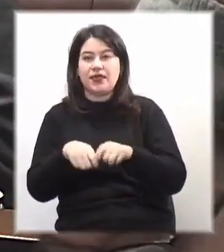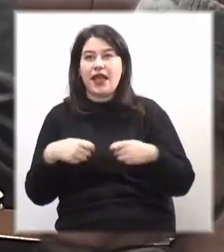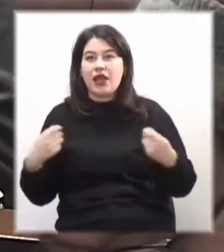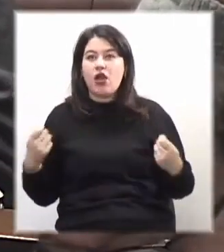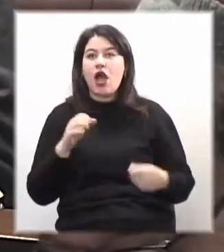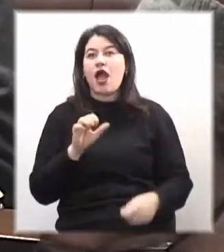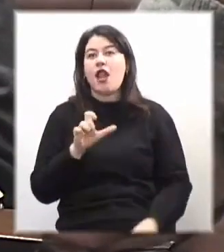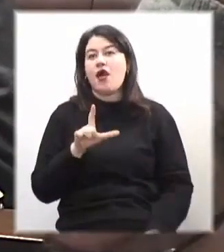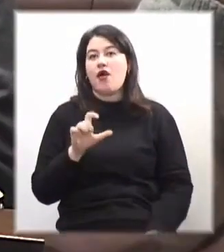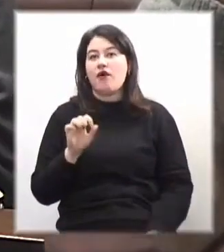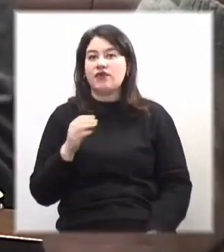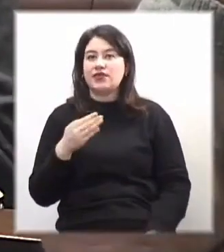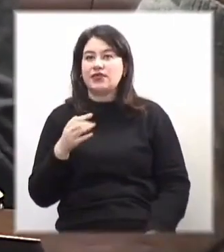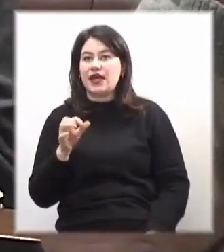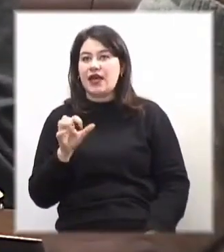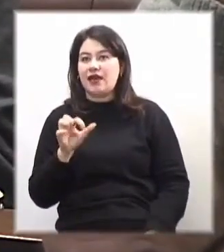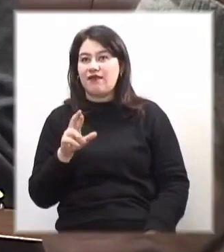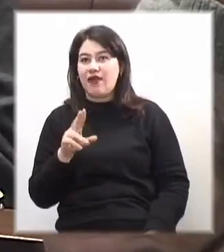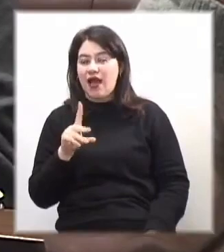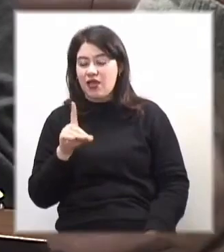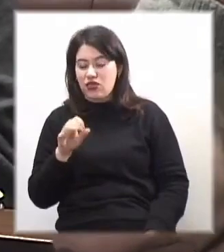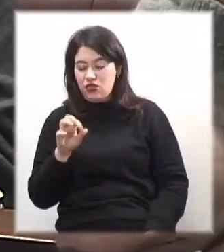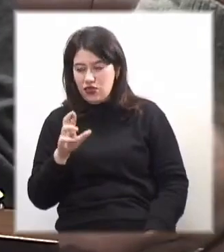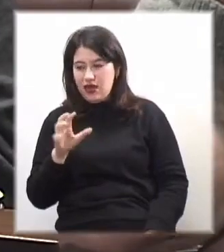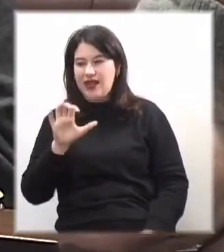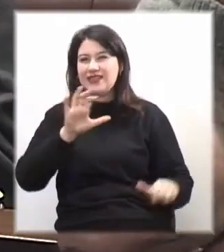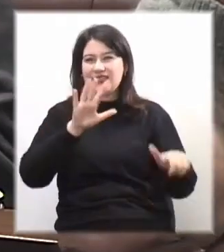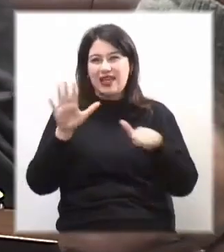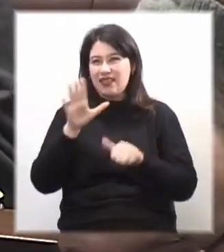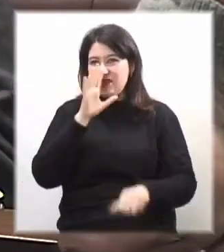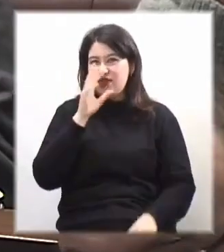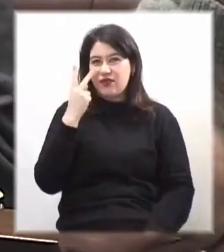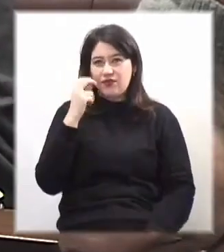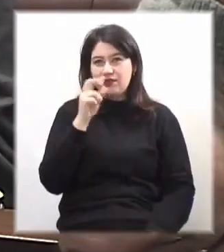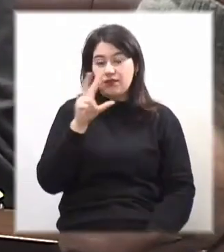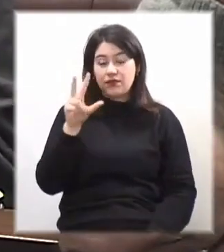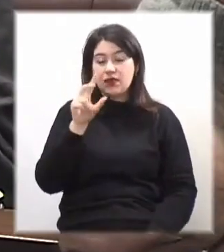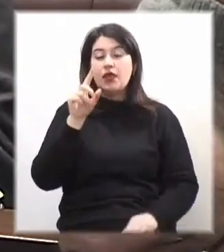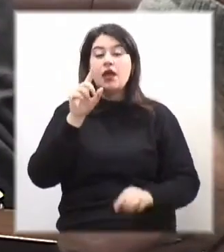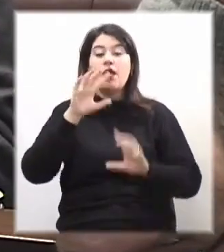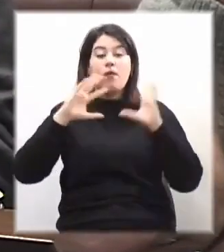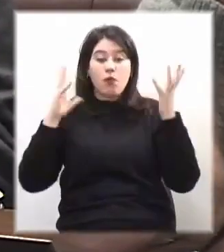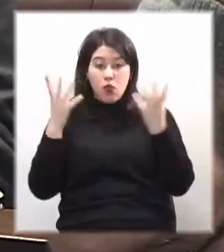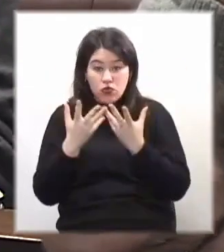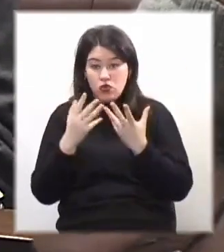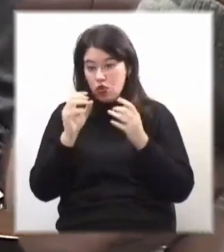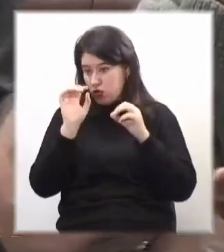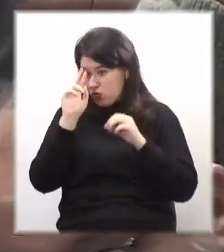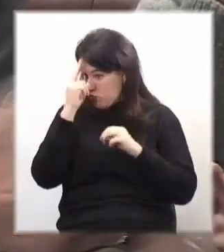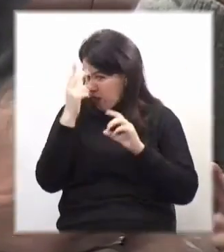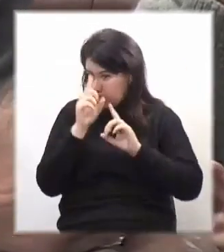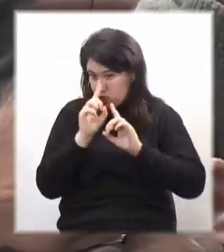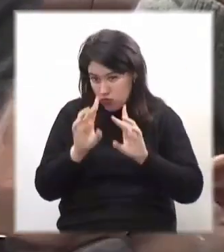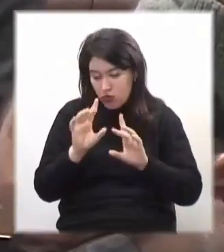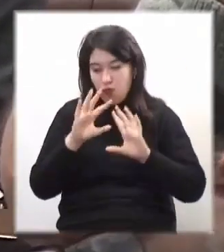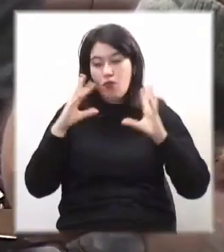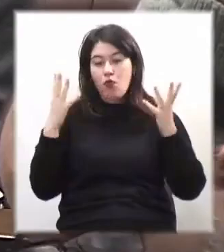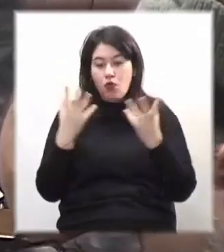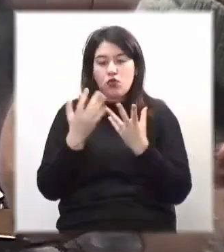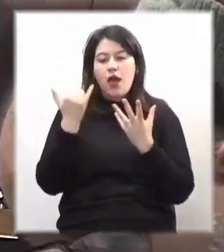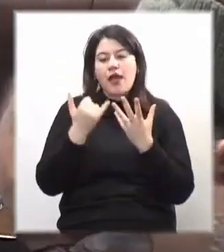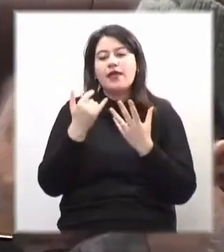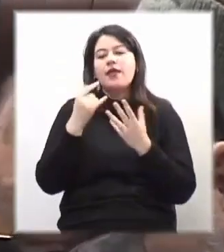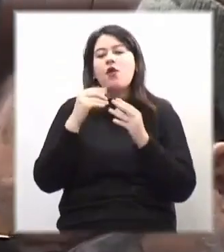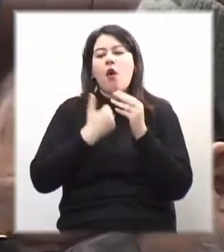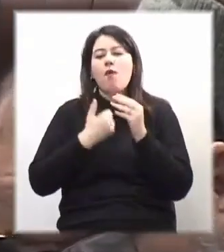el 6 de febrero del 22 se decía que concretamente las estadísticas a nivel mundial y no solo en Uruguay suelen hacerse en base a